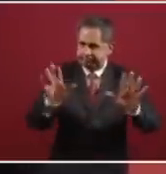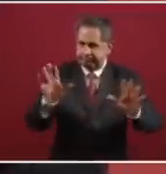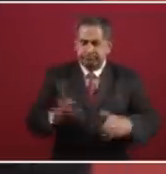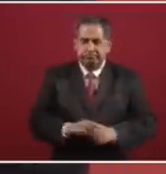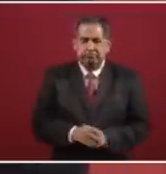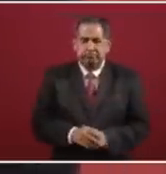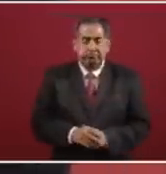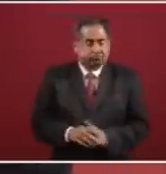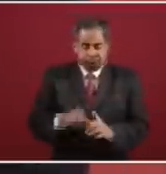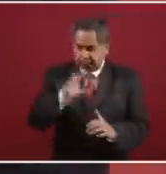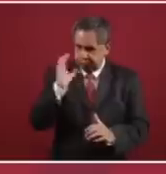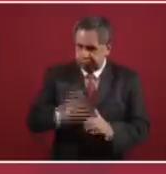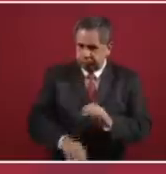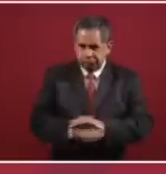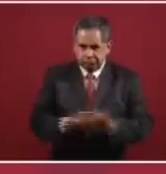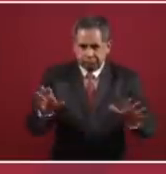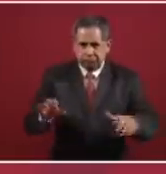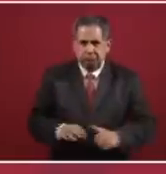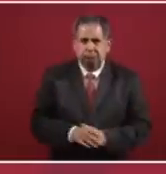Pero se acabó